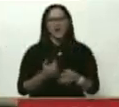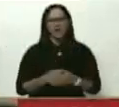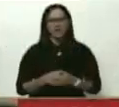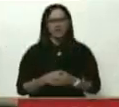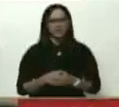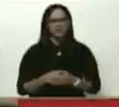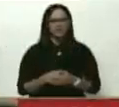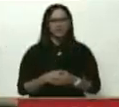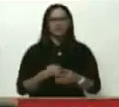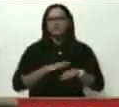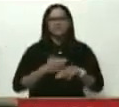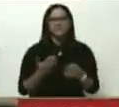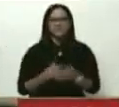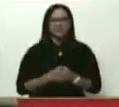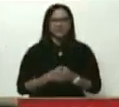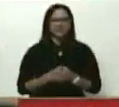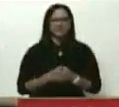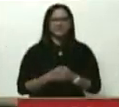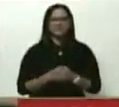¿Por qué?